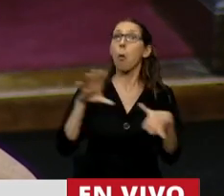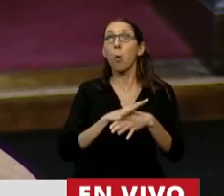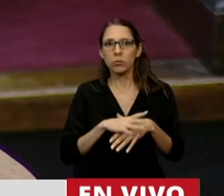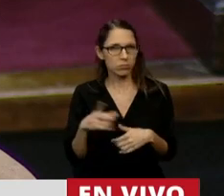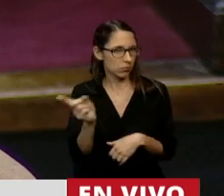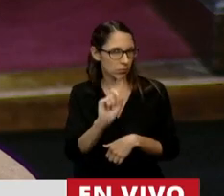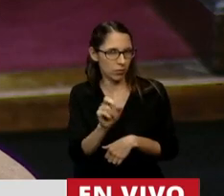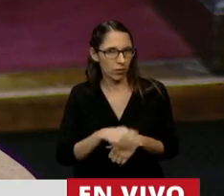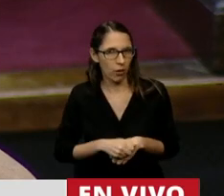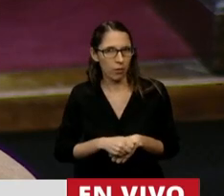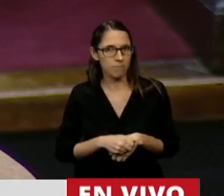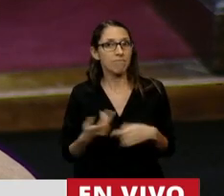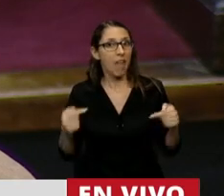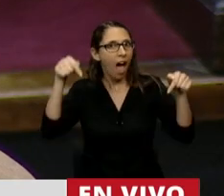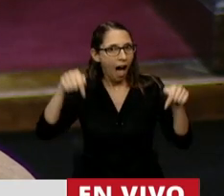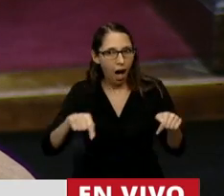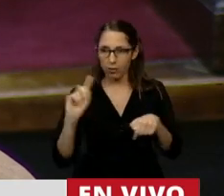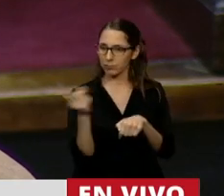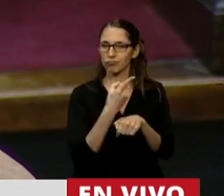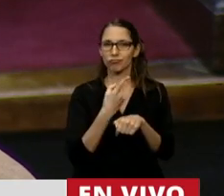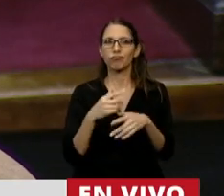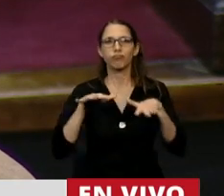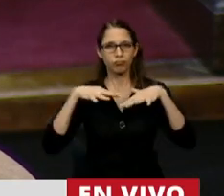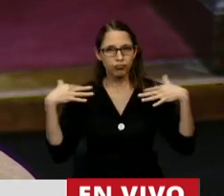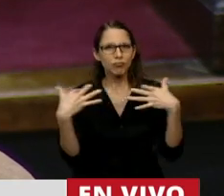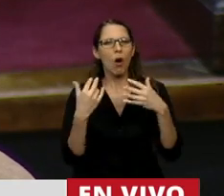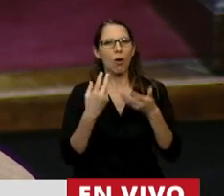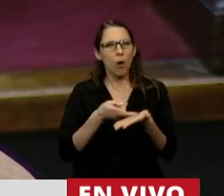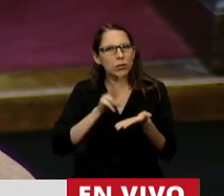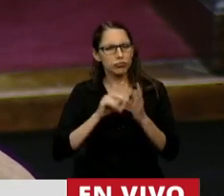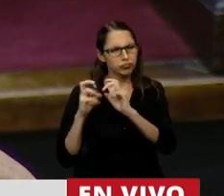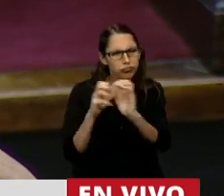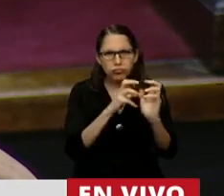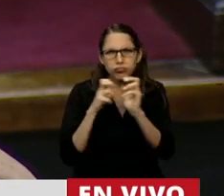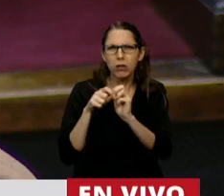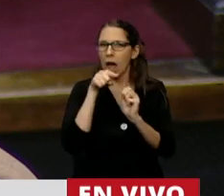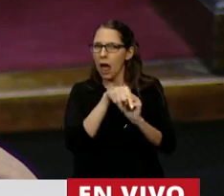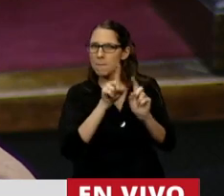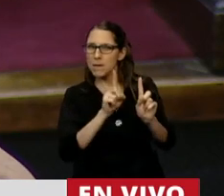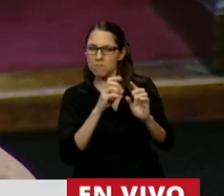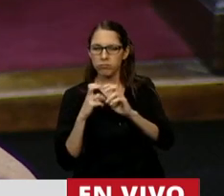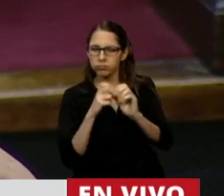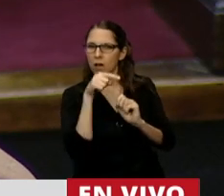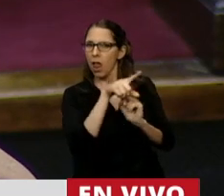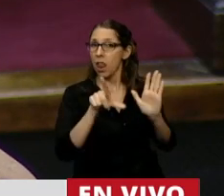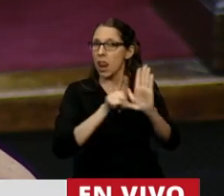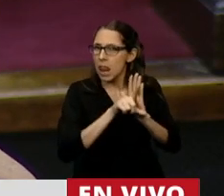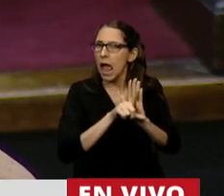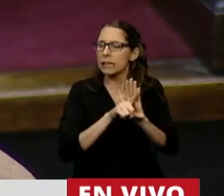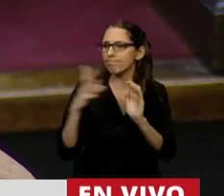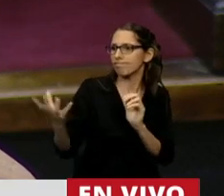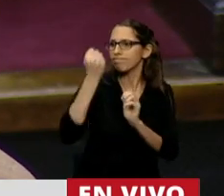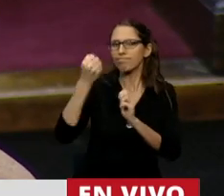tampoco lo es que hoy estemos otra vez analizando la sanción de una ley que acoja ese